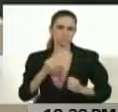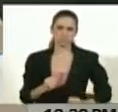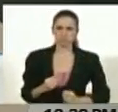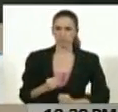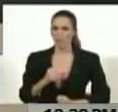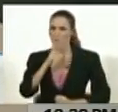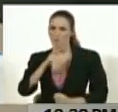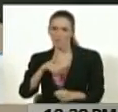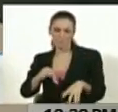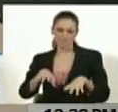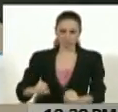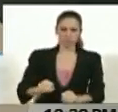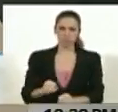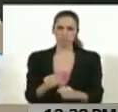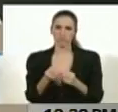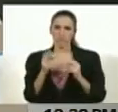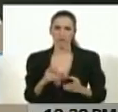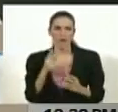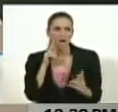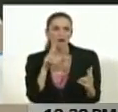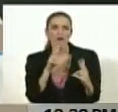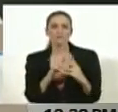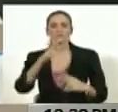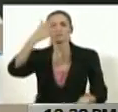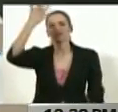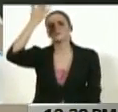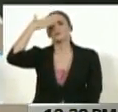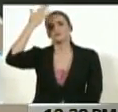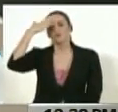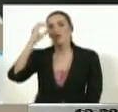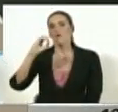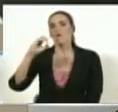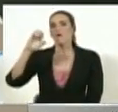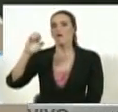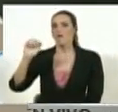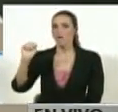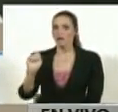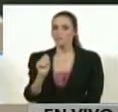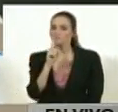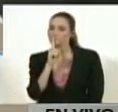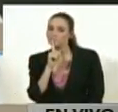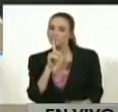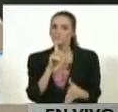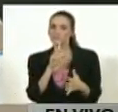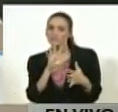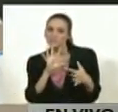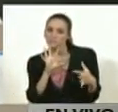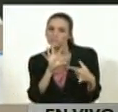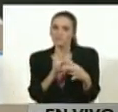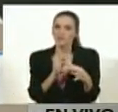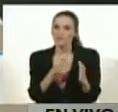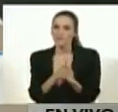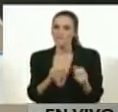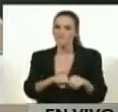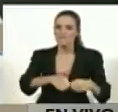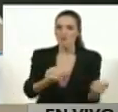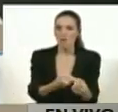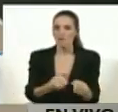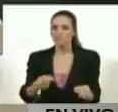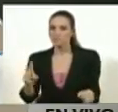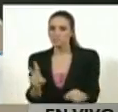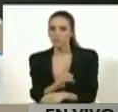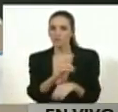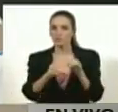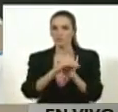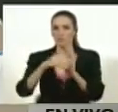conocido la humanidad Nosotros sabemos también que la oea hace silencio cómplice de las violaciones masivas a los